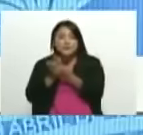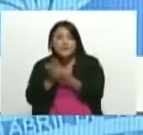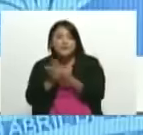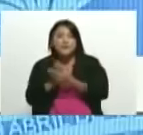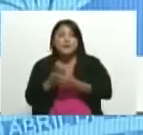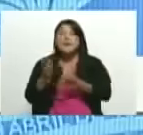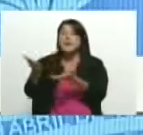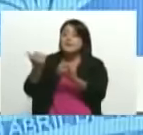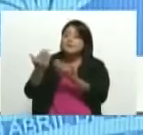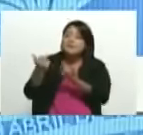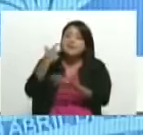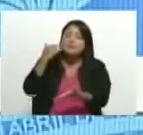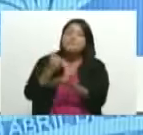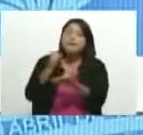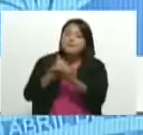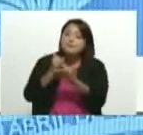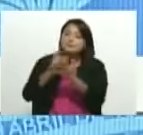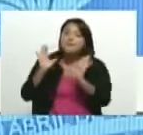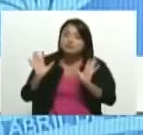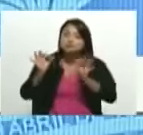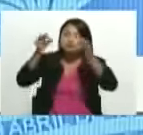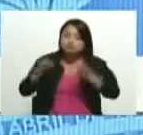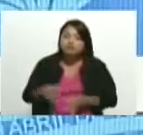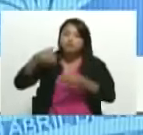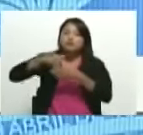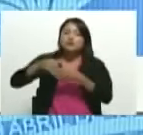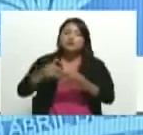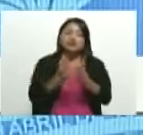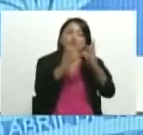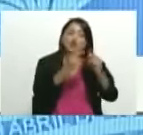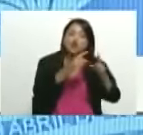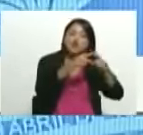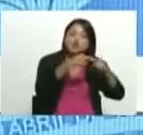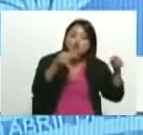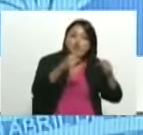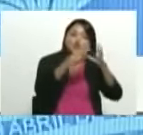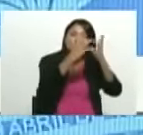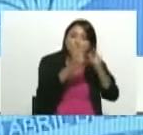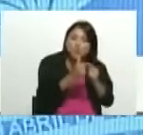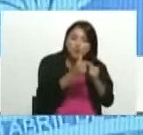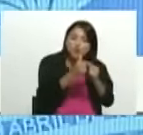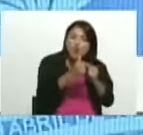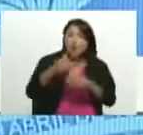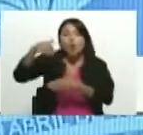dice, necesito ver esas actas para certificar que eso es verdad, o que venga